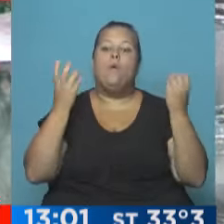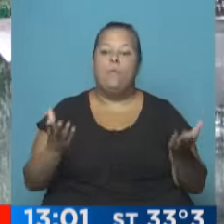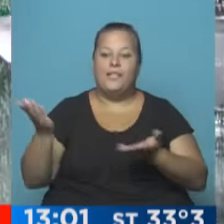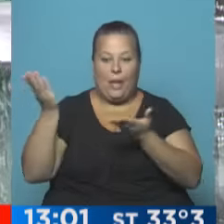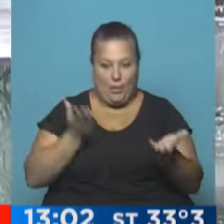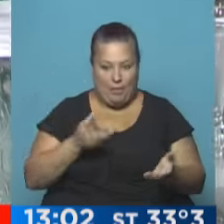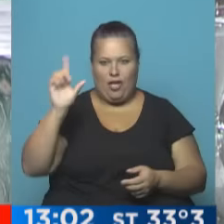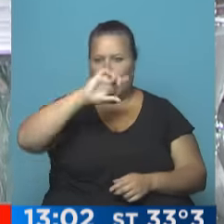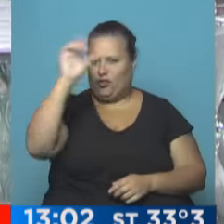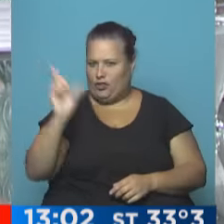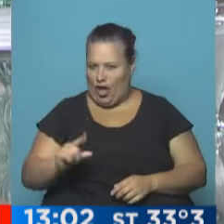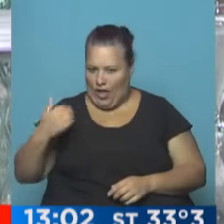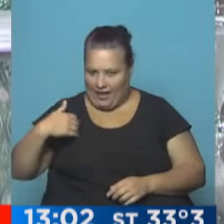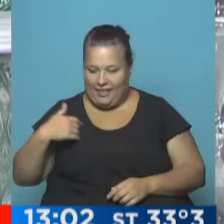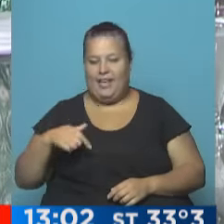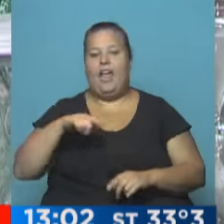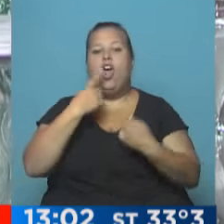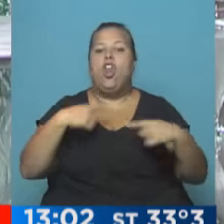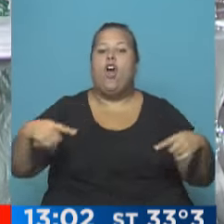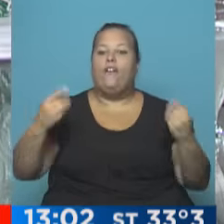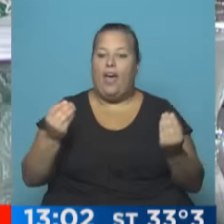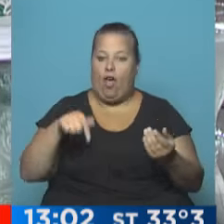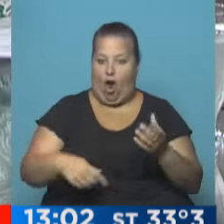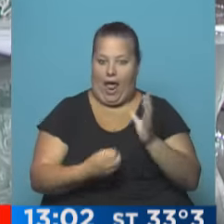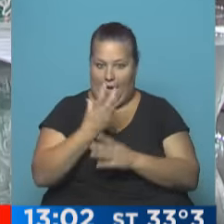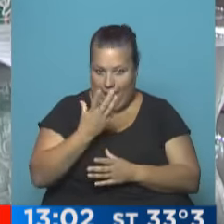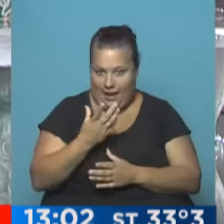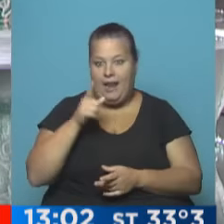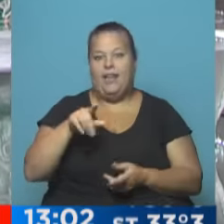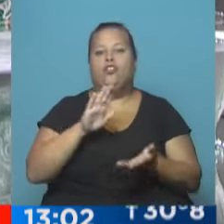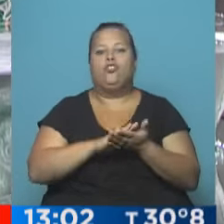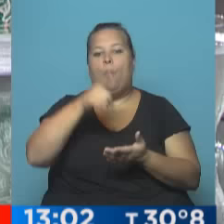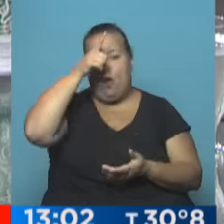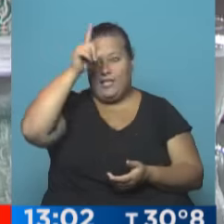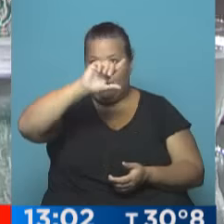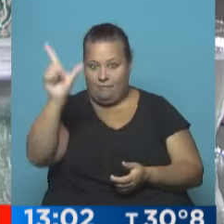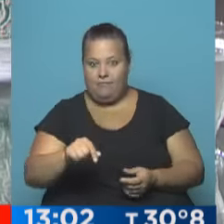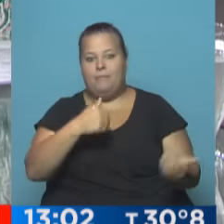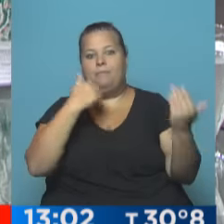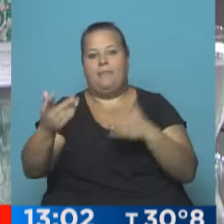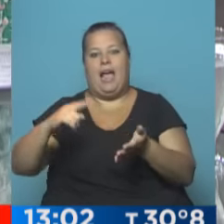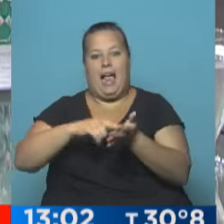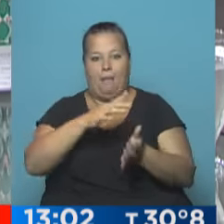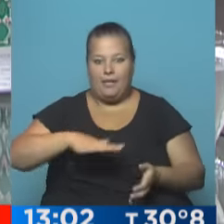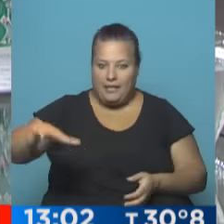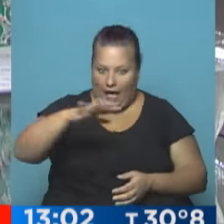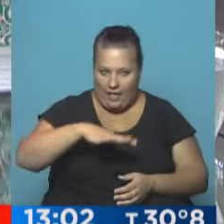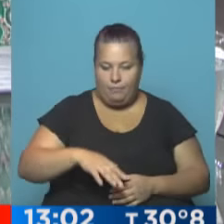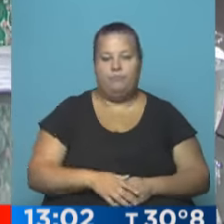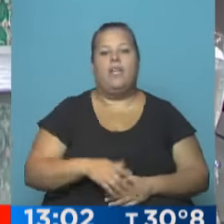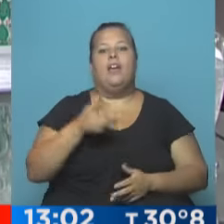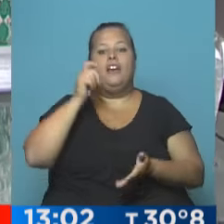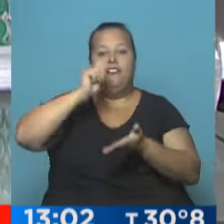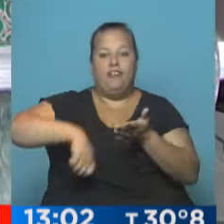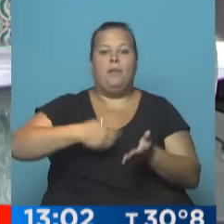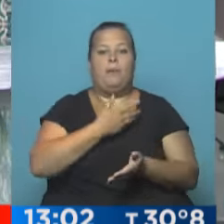Bienvenidos en toda la república Argentina la noticia se dio esta mañana y es el traspaso de la Policía Federal al ámbito de la ciudad de Buenos Aires lo firmó